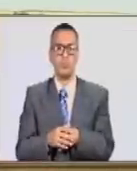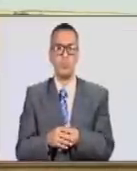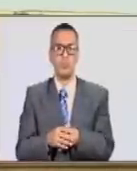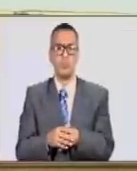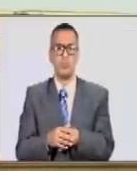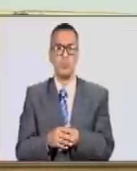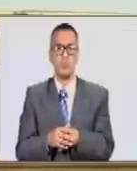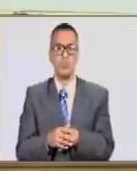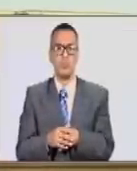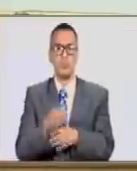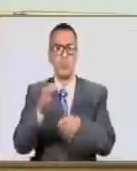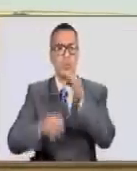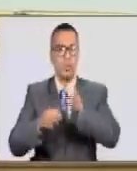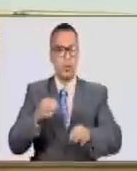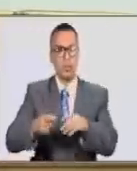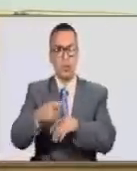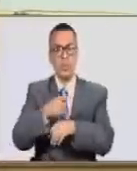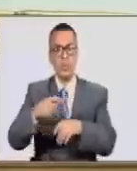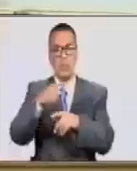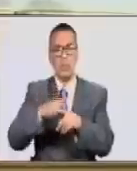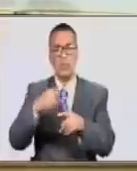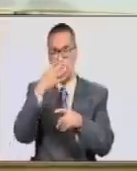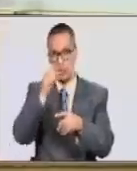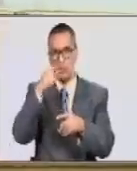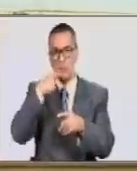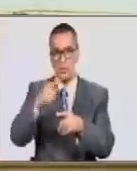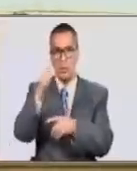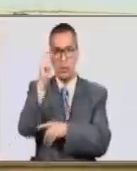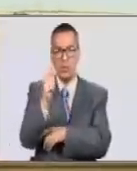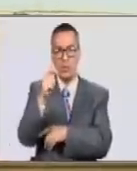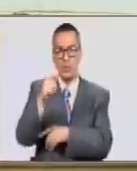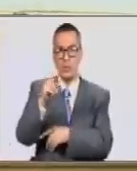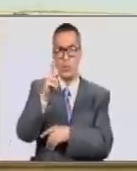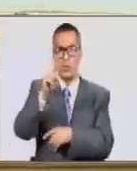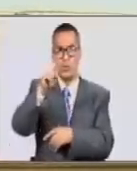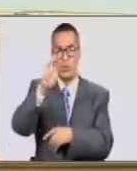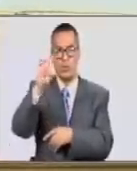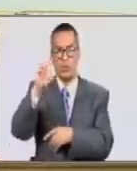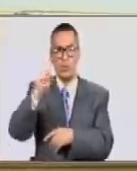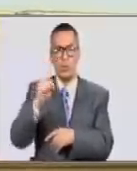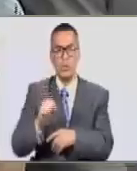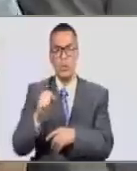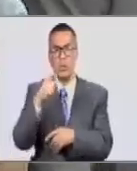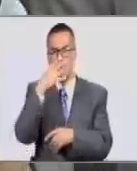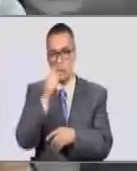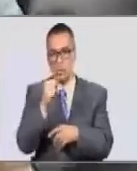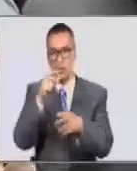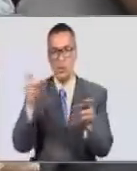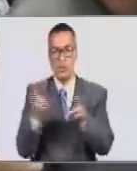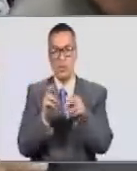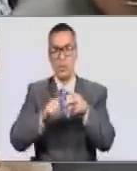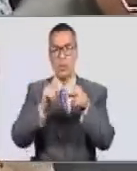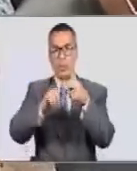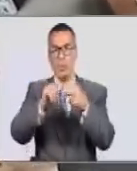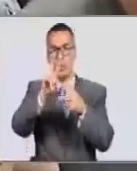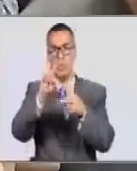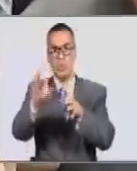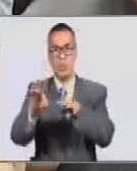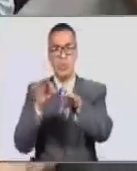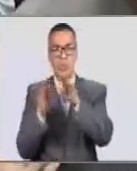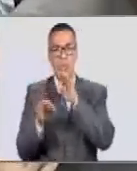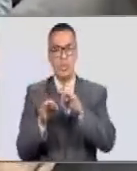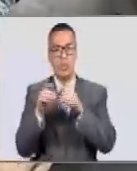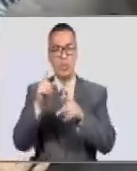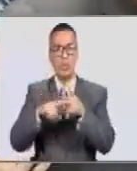sí, jurídicamente rebuscado, pero entiendo las razones. Adelante, diputado Correa. Eso se resume en dos cosas. Hay dos intereses, los